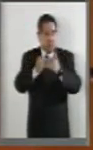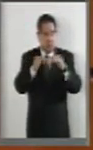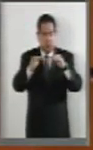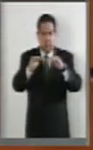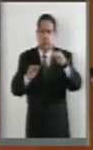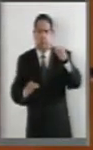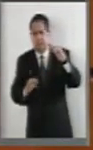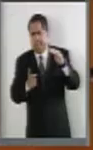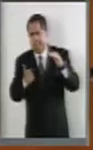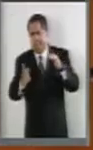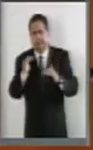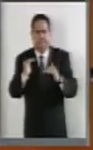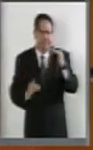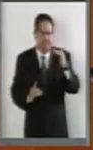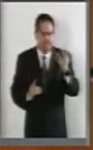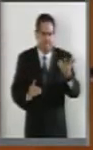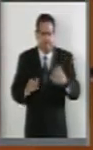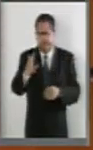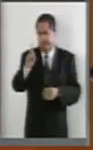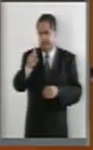ingreso desigual entre un